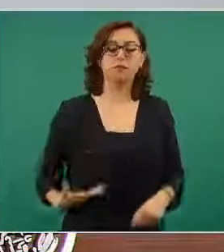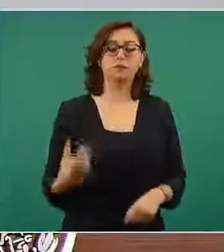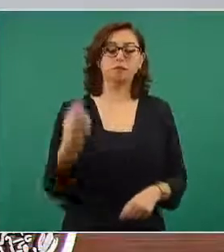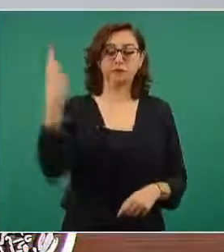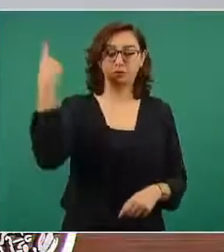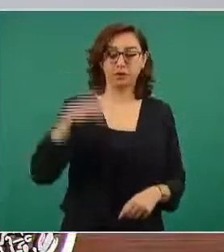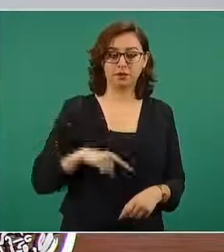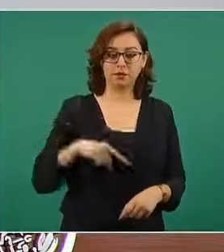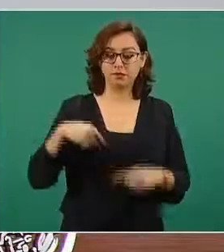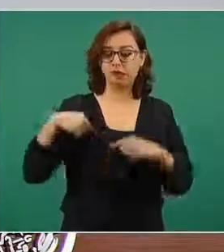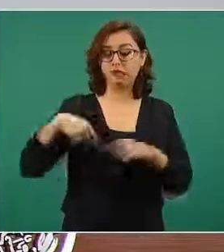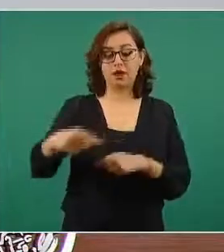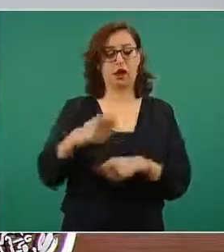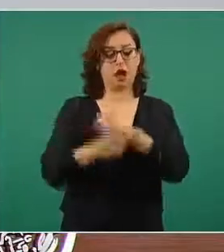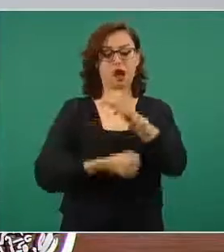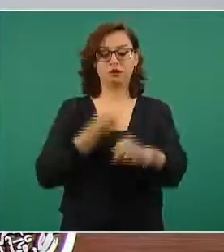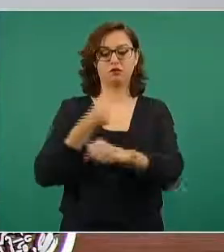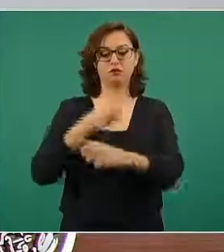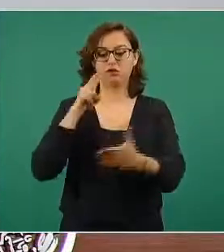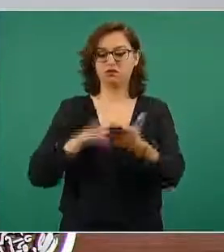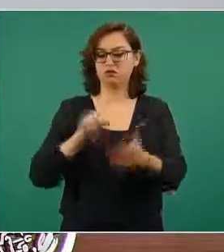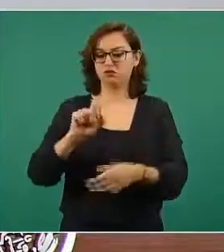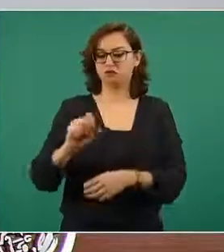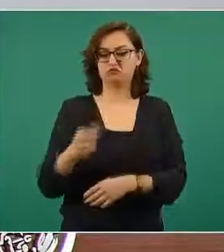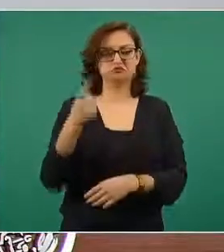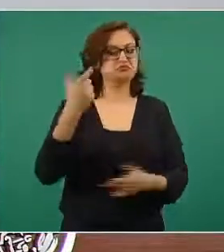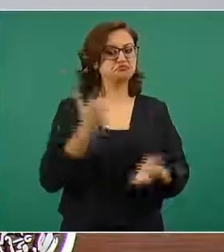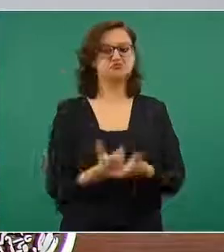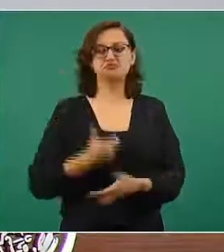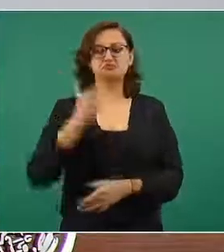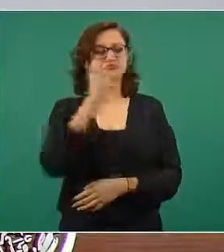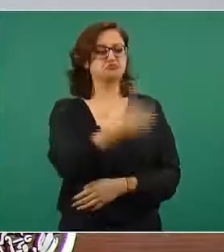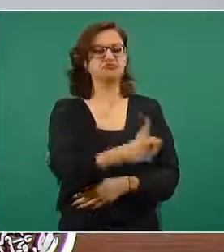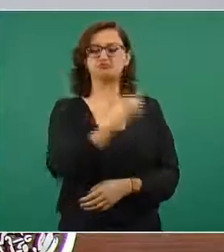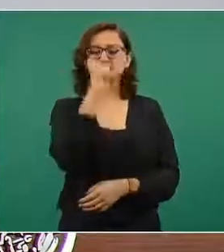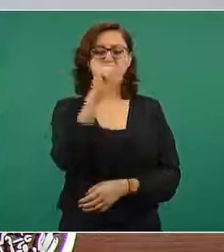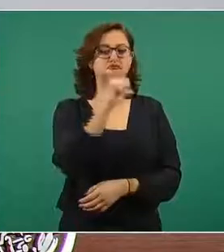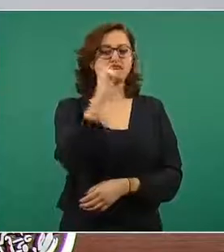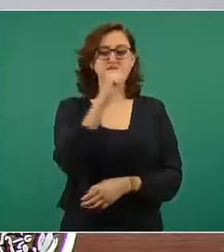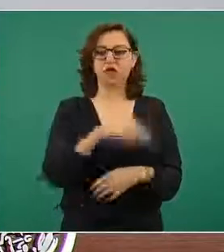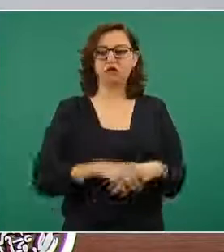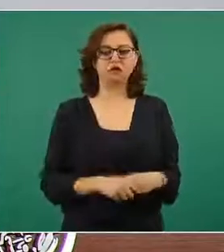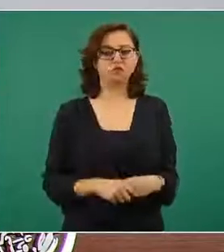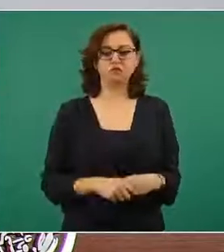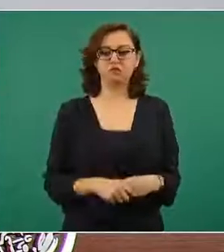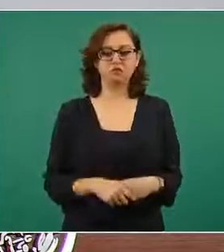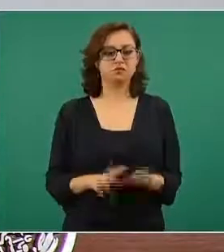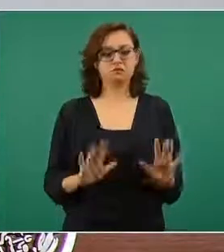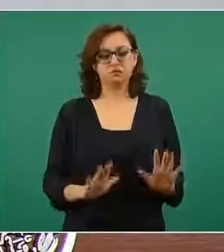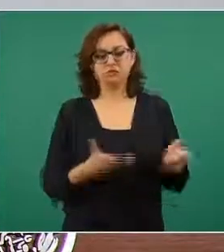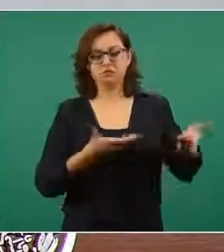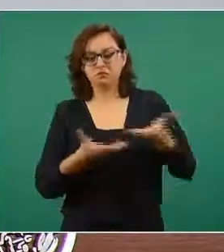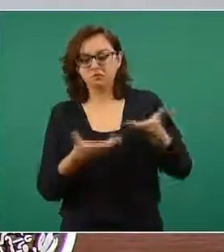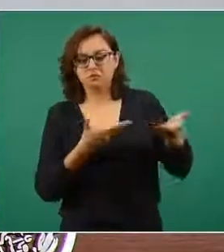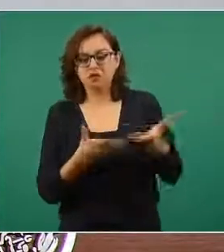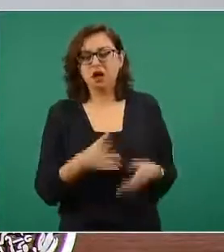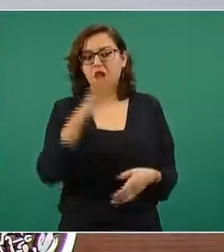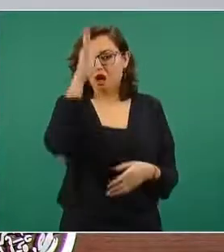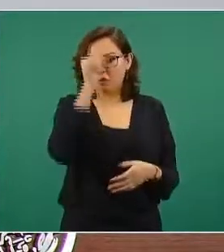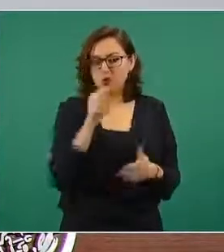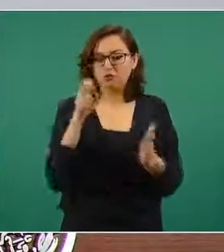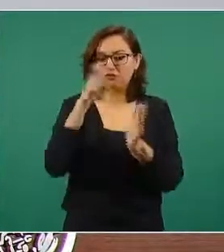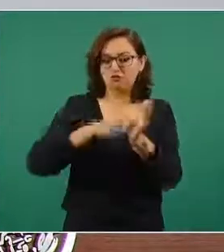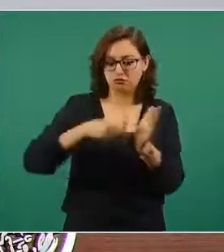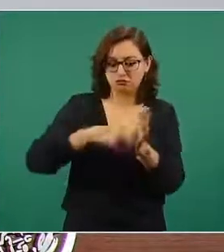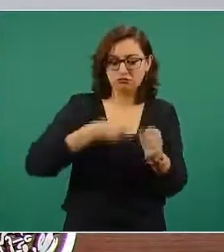pagar este año y sino hasta que se firmen los contratos